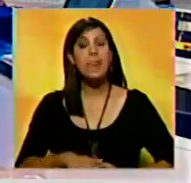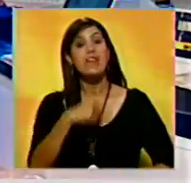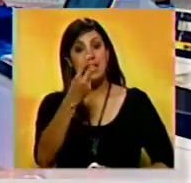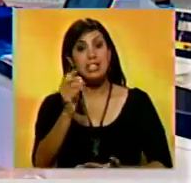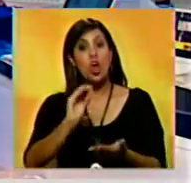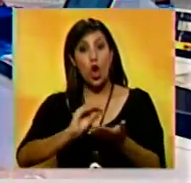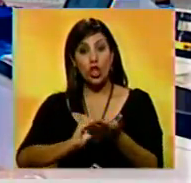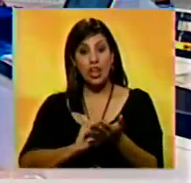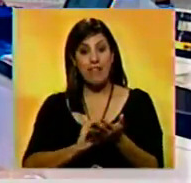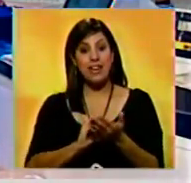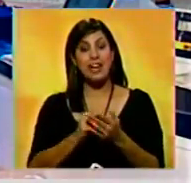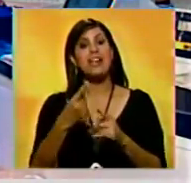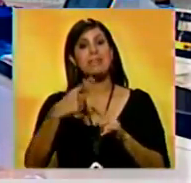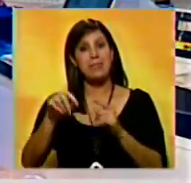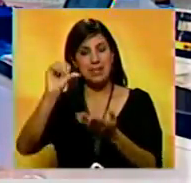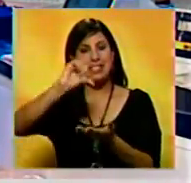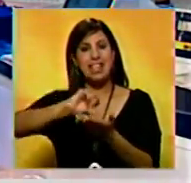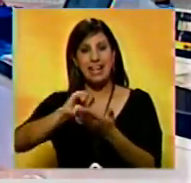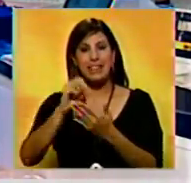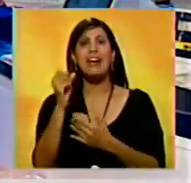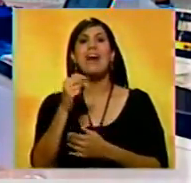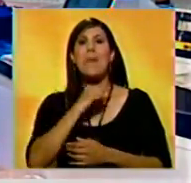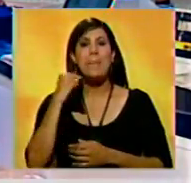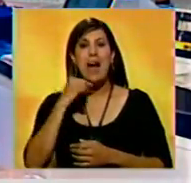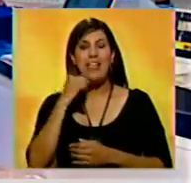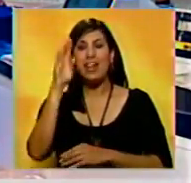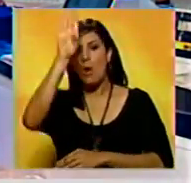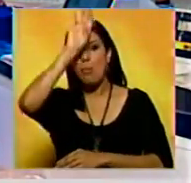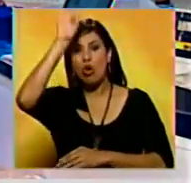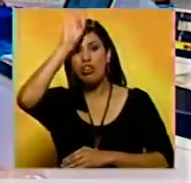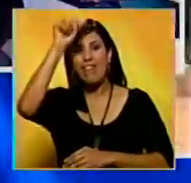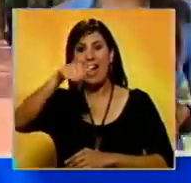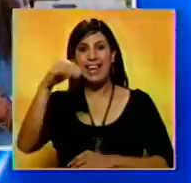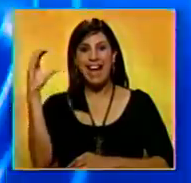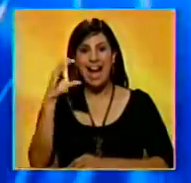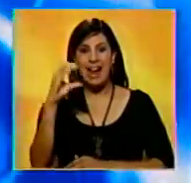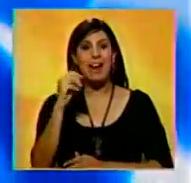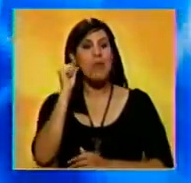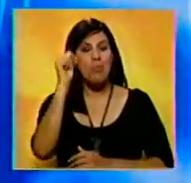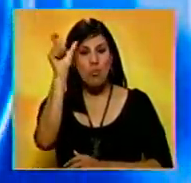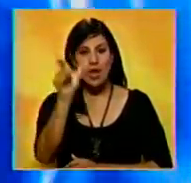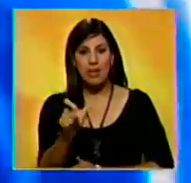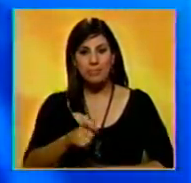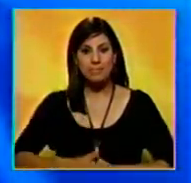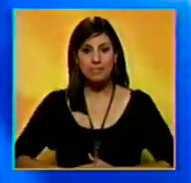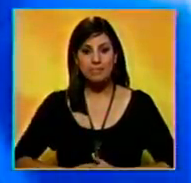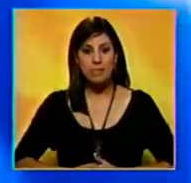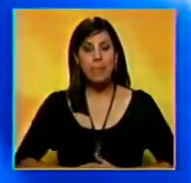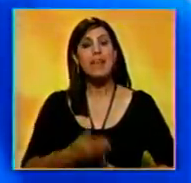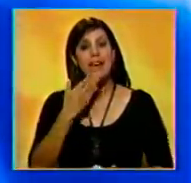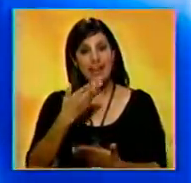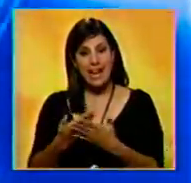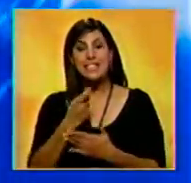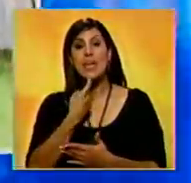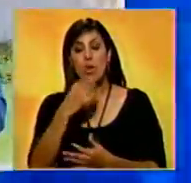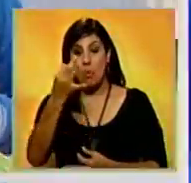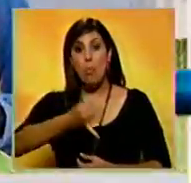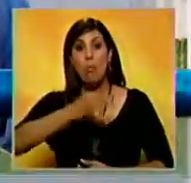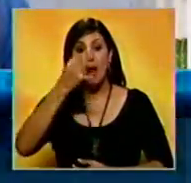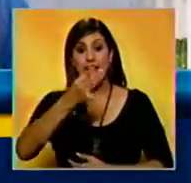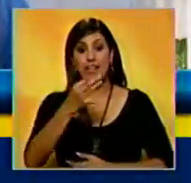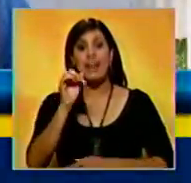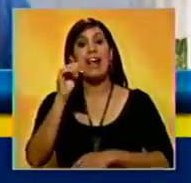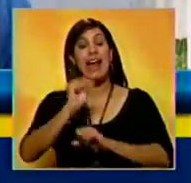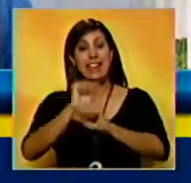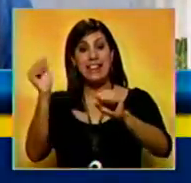Y vamos nuevamente a la sede de la Conferencia Episcopal en Montalbán, aquí en Caracas, con Victoria Joseph. Gracias, Eduardo. Buenas tardes.